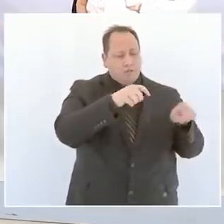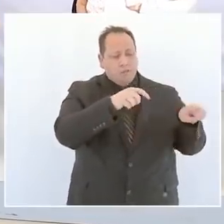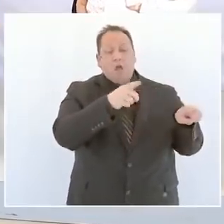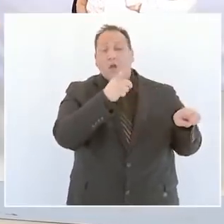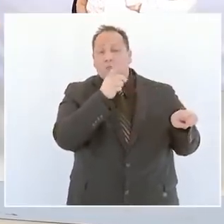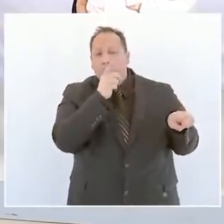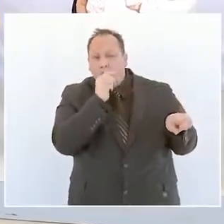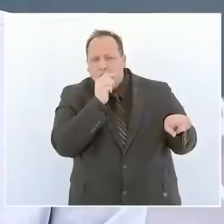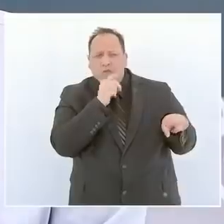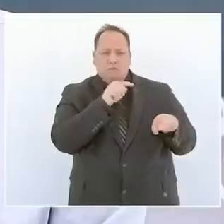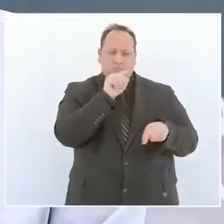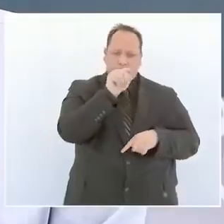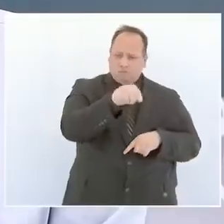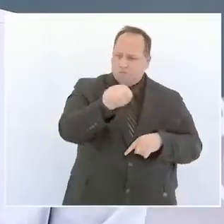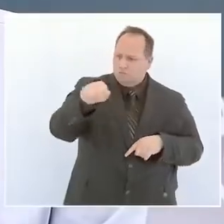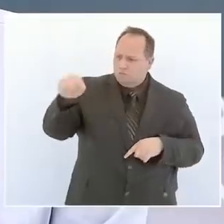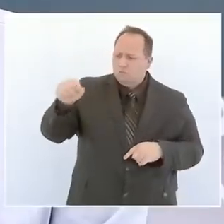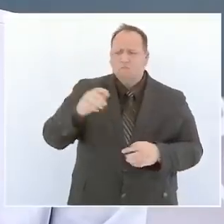policíacas,